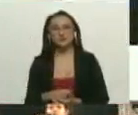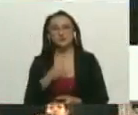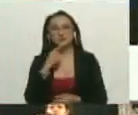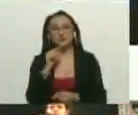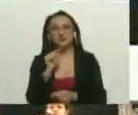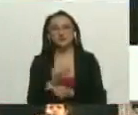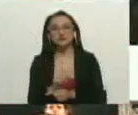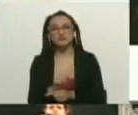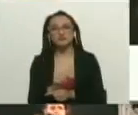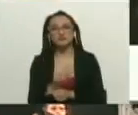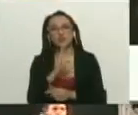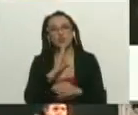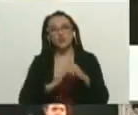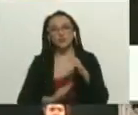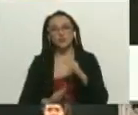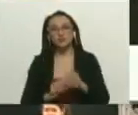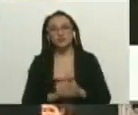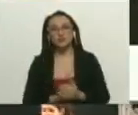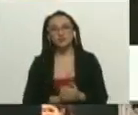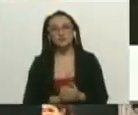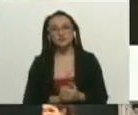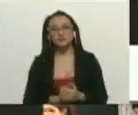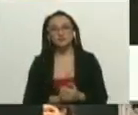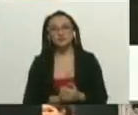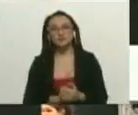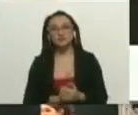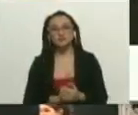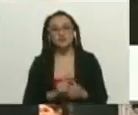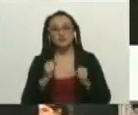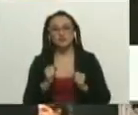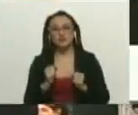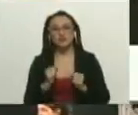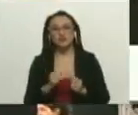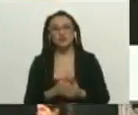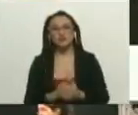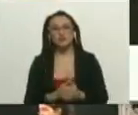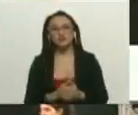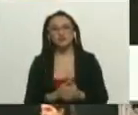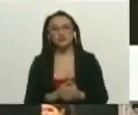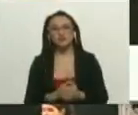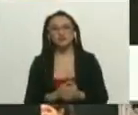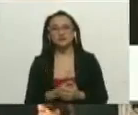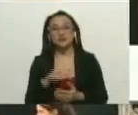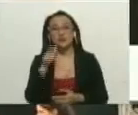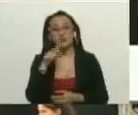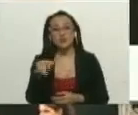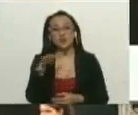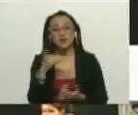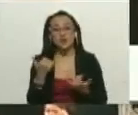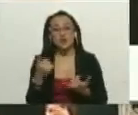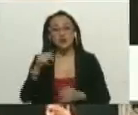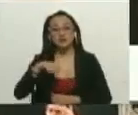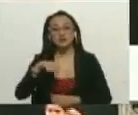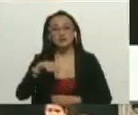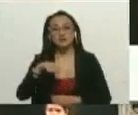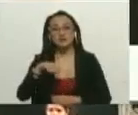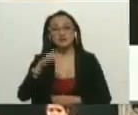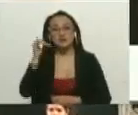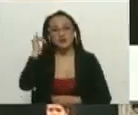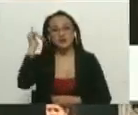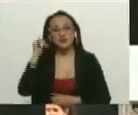con humildad, pero con mucha firmeza. Este pueblo que está acá,